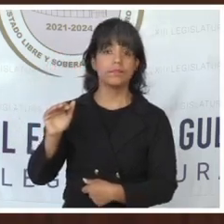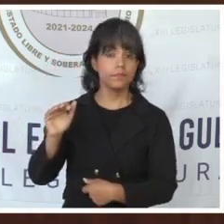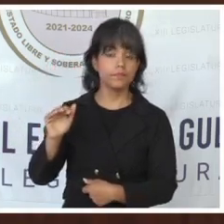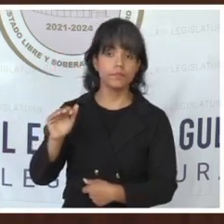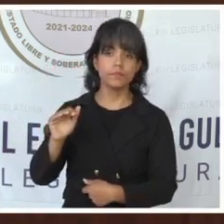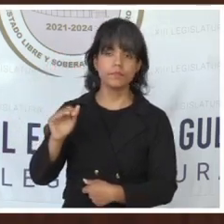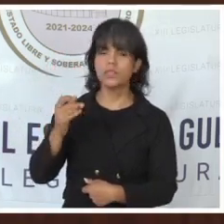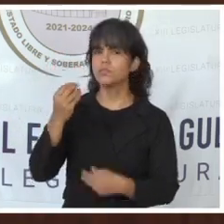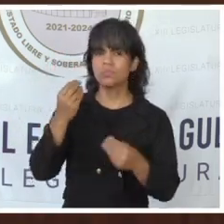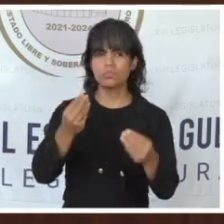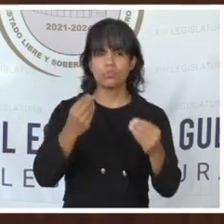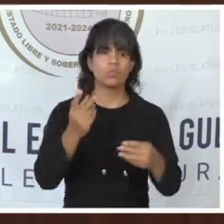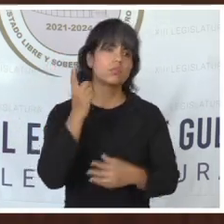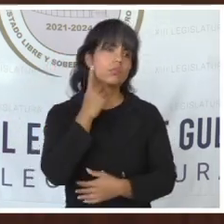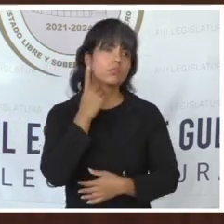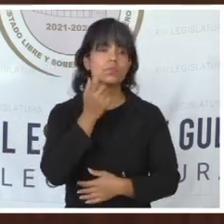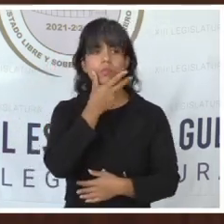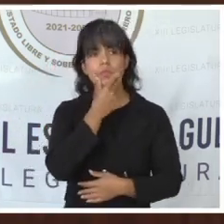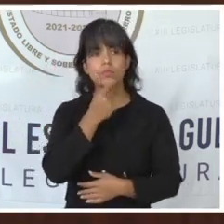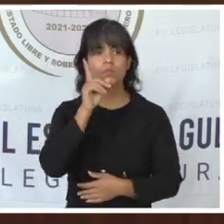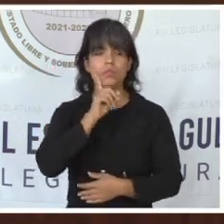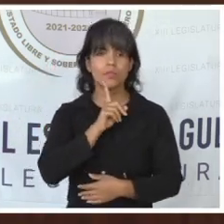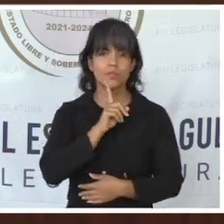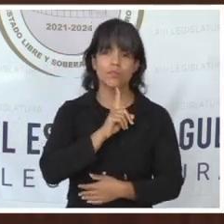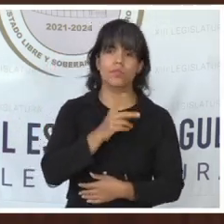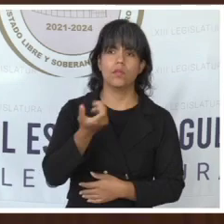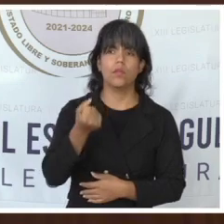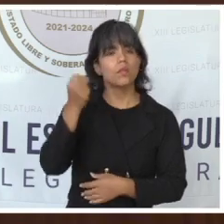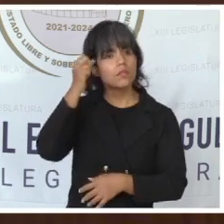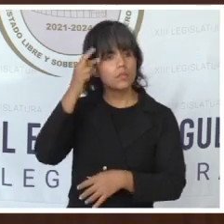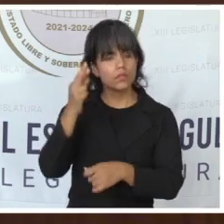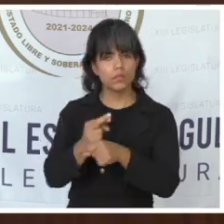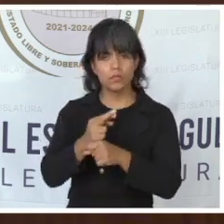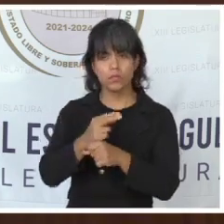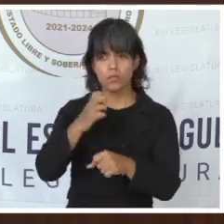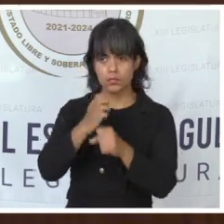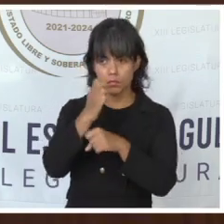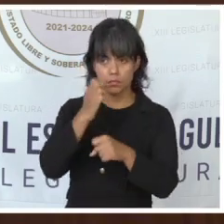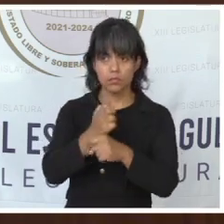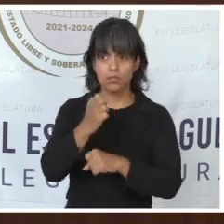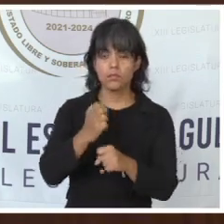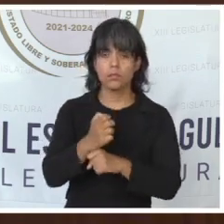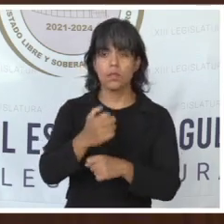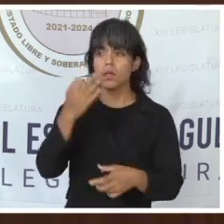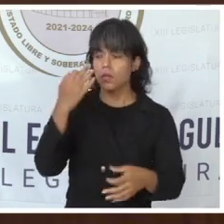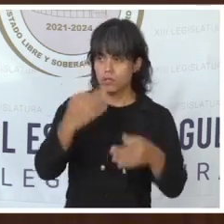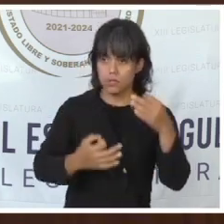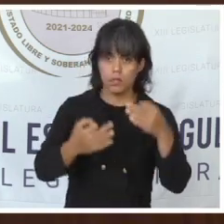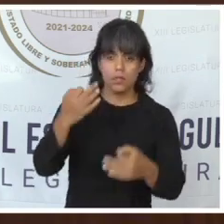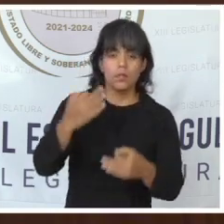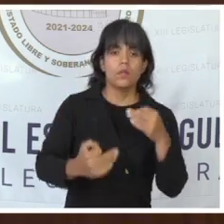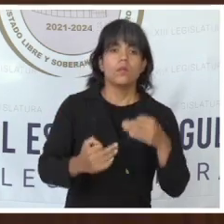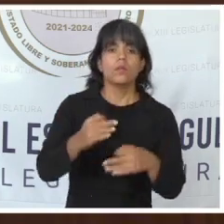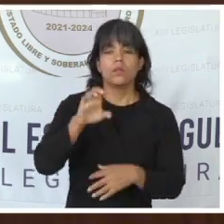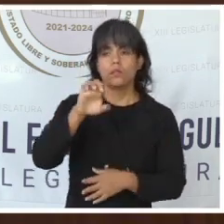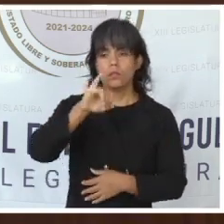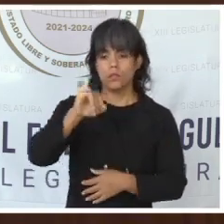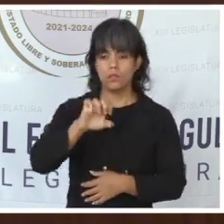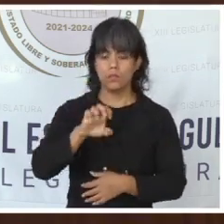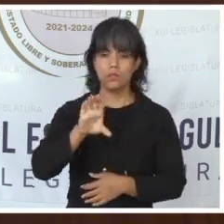mano de los diferentes secretarios de Estado, del propio Ejecutivo, gestionando